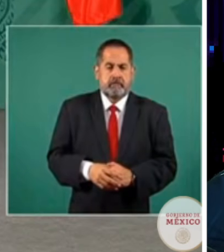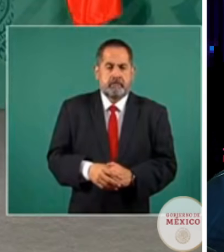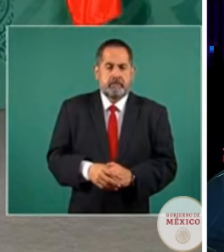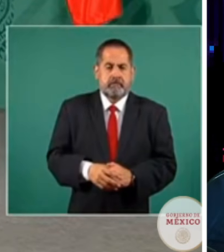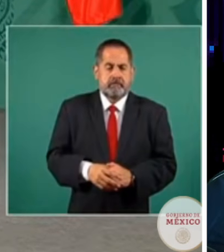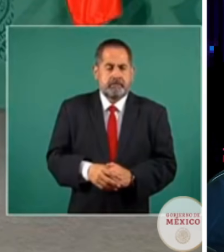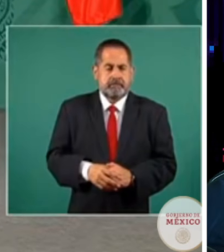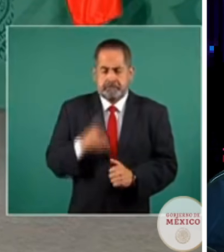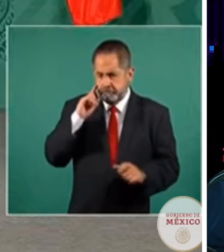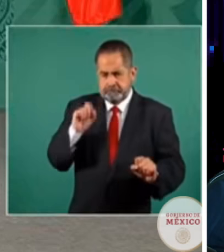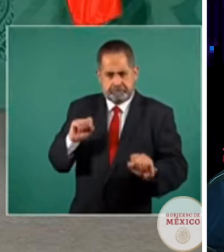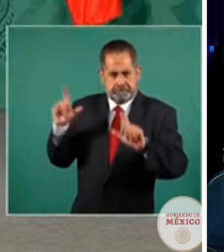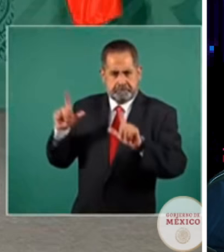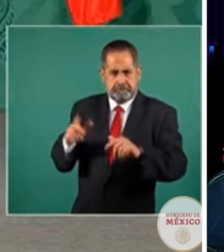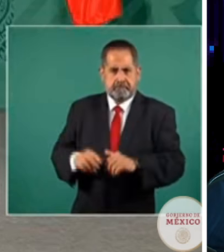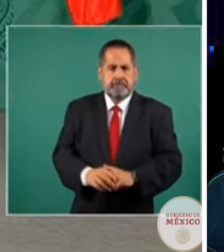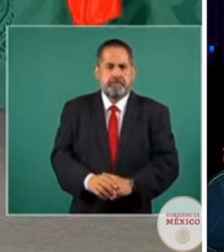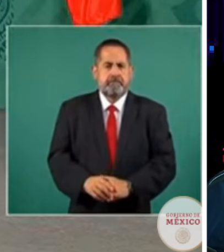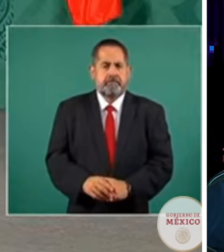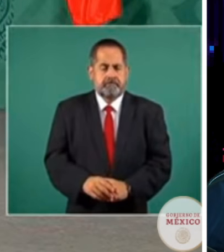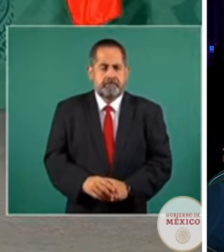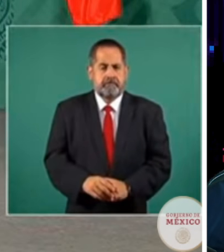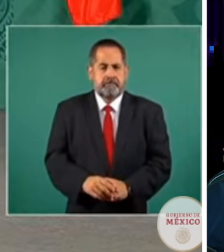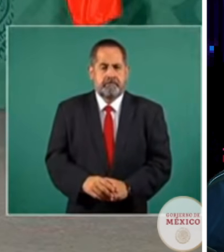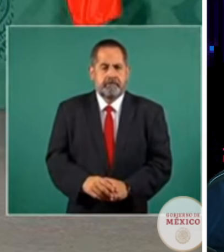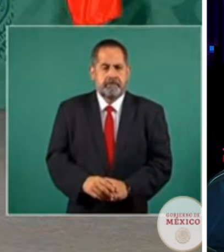La gráfica. Ojalá